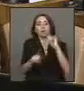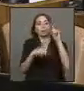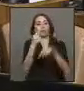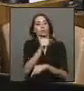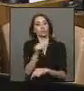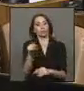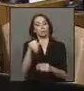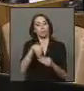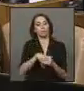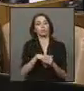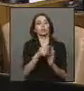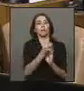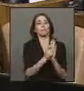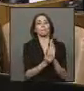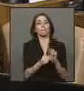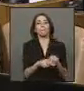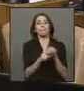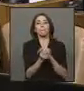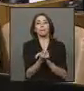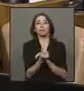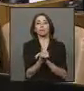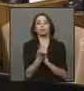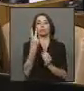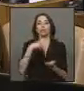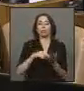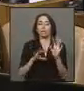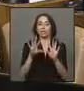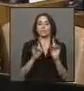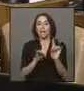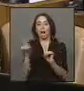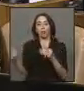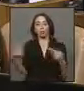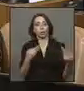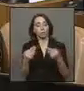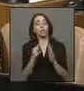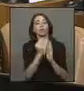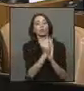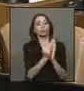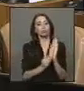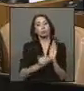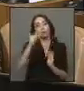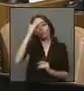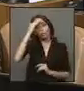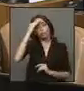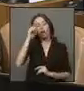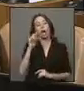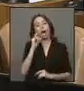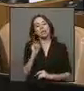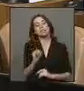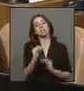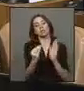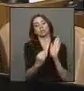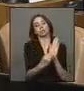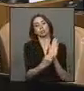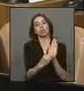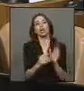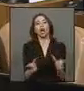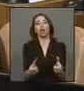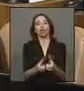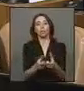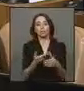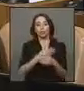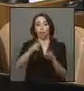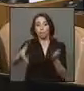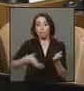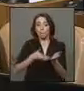semana votaremos el presupuesto 2015 que recoge alguna de estas demandas. Confiamos en que así sea. En la Comisión de Pesca ya